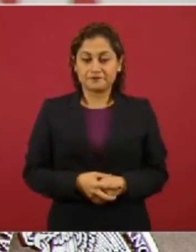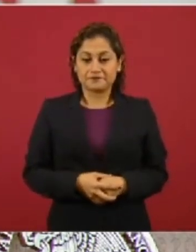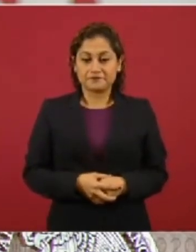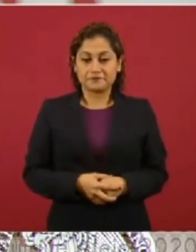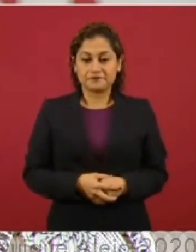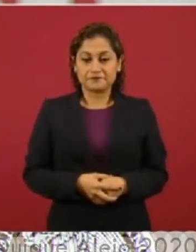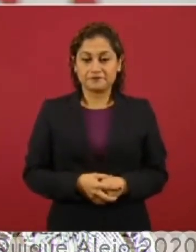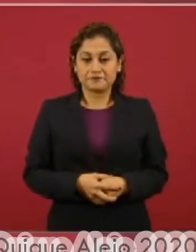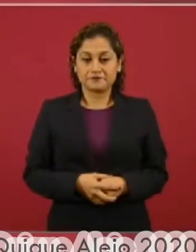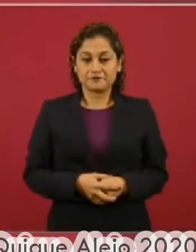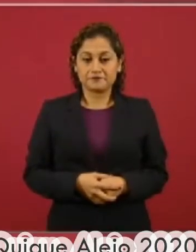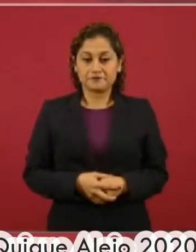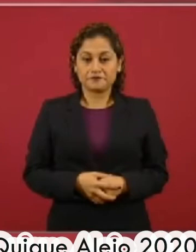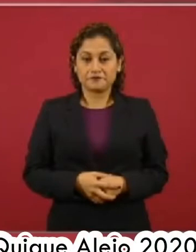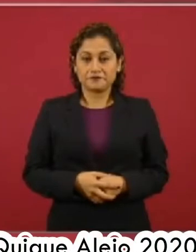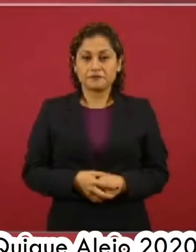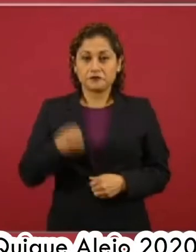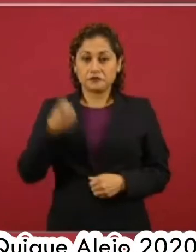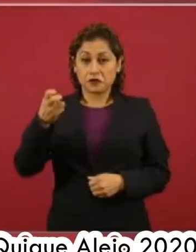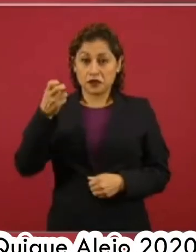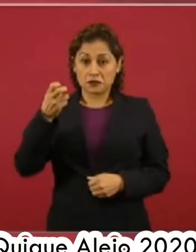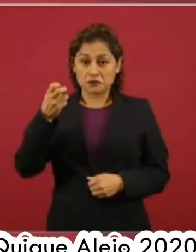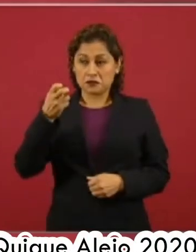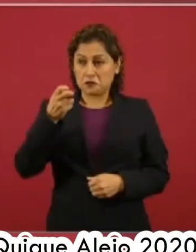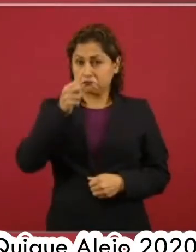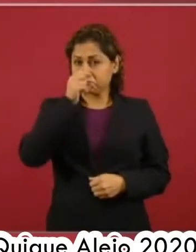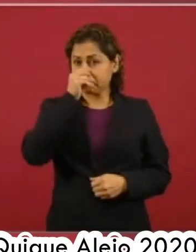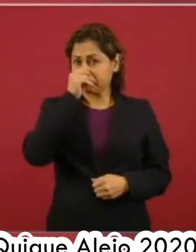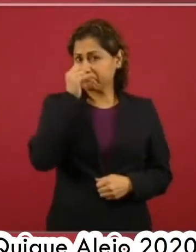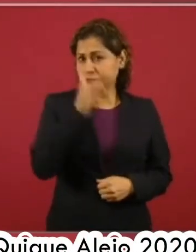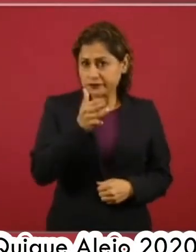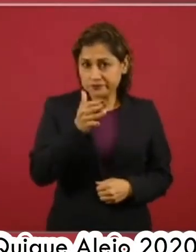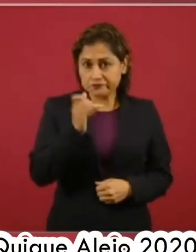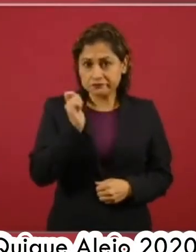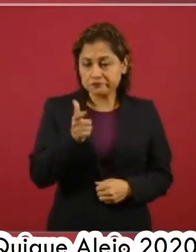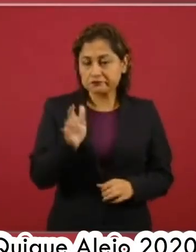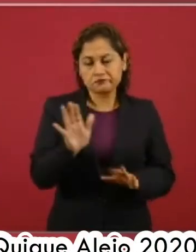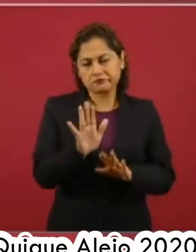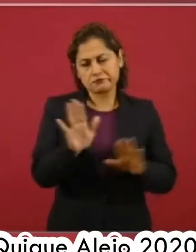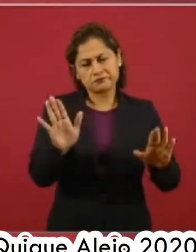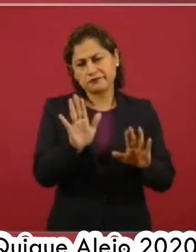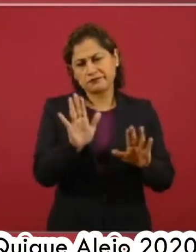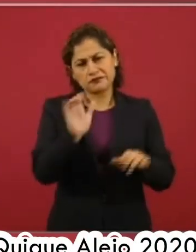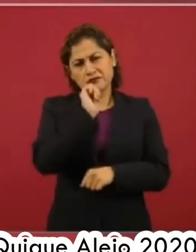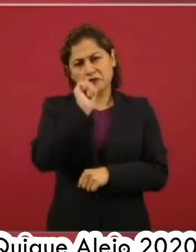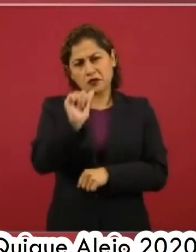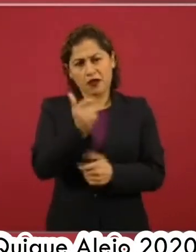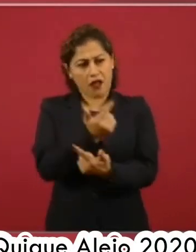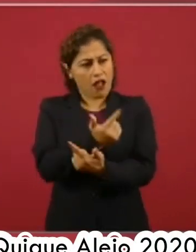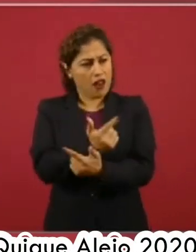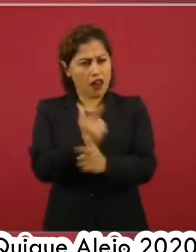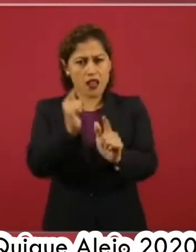Esto no es ningún insulto, pero hay libertad.